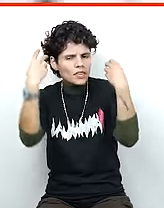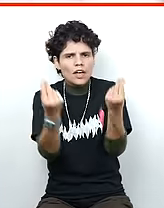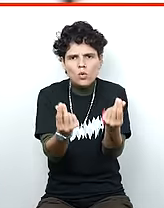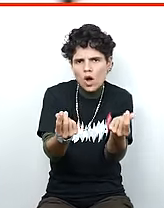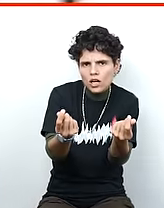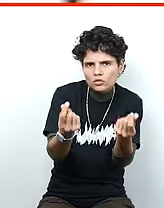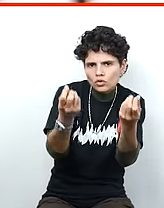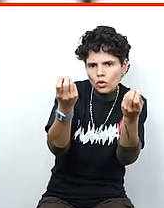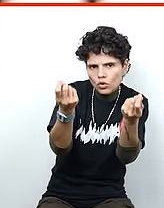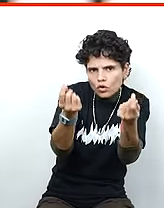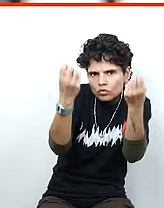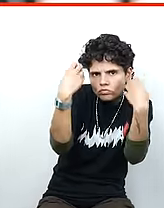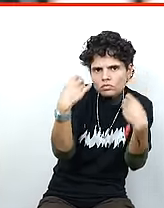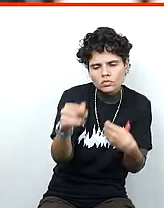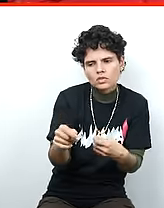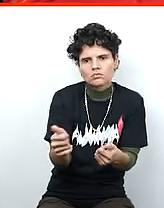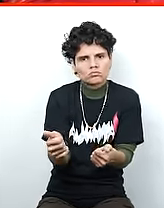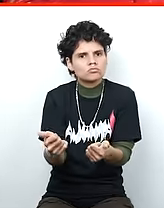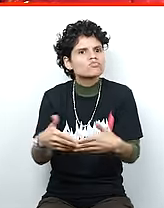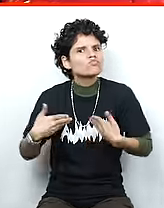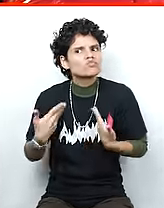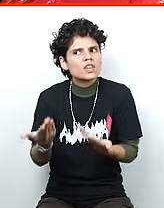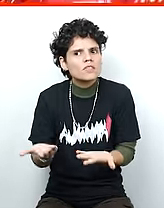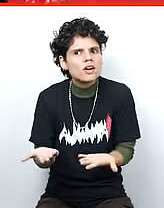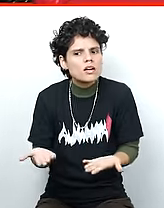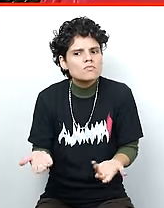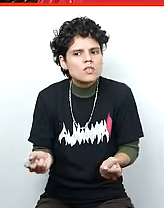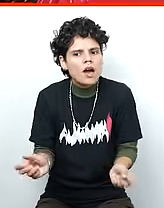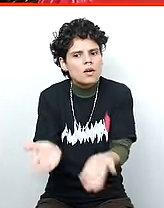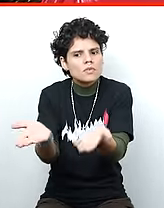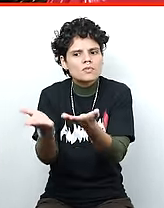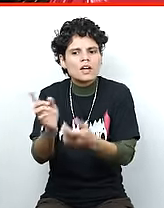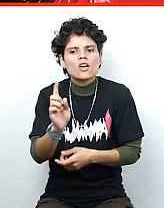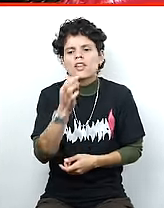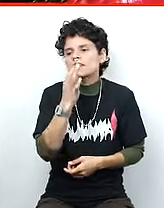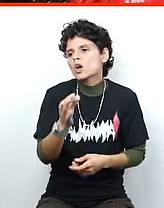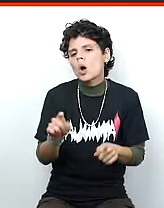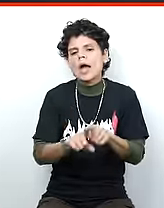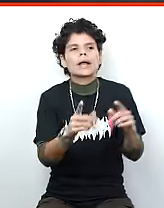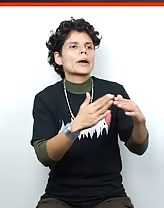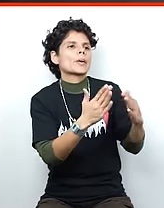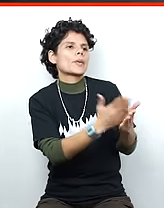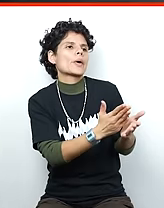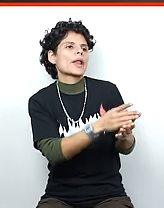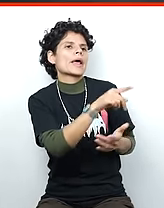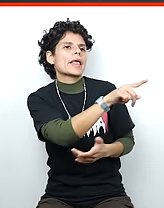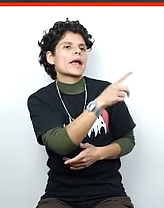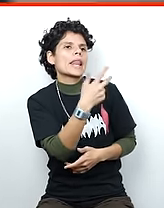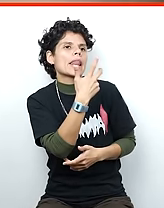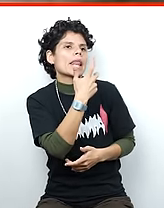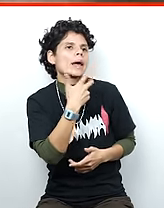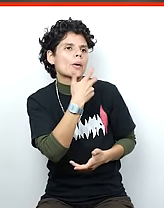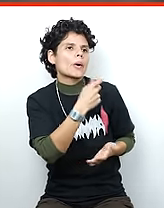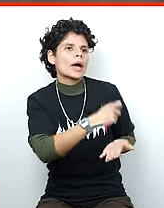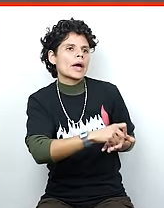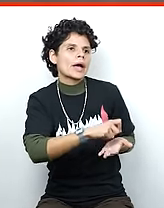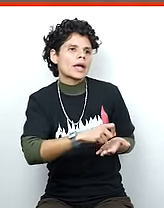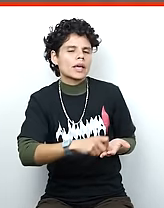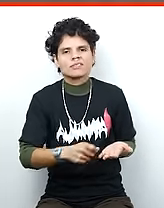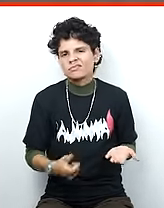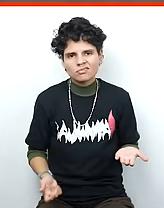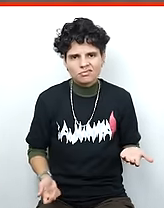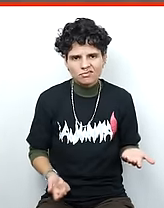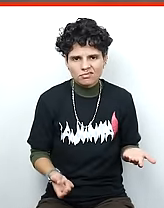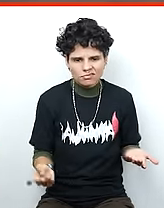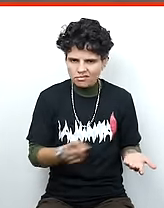culiados. Porque tienen las ganas. Pues entonces, si los motiváis de esa manera, en vez de, no sé, pues de ir a hacer una escuelita a los niños de la calle de lenguaje, esto, lo